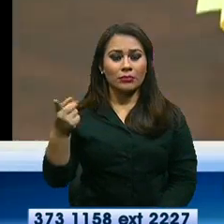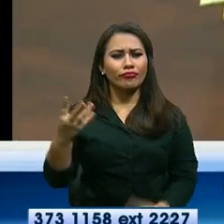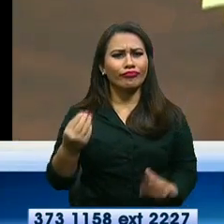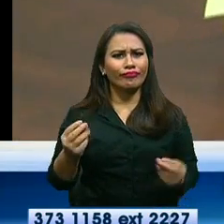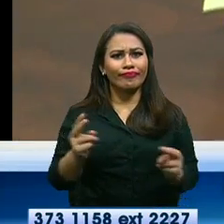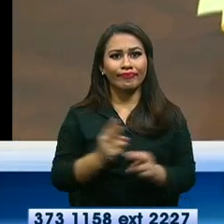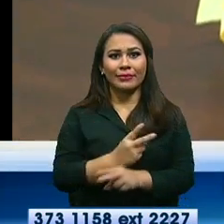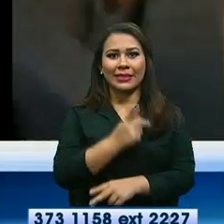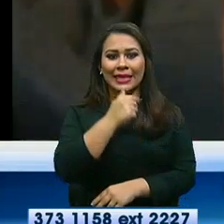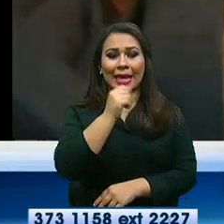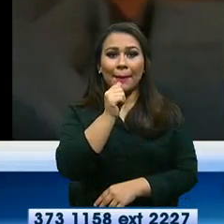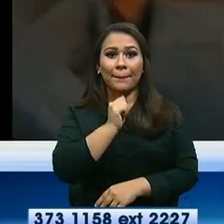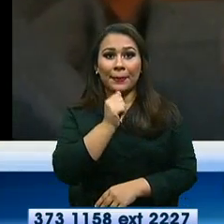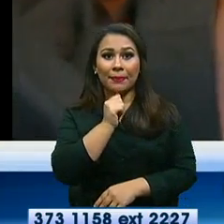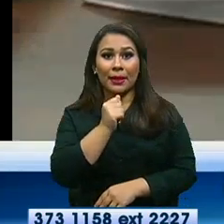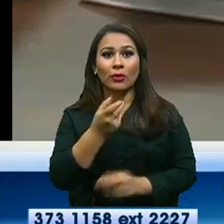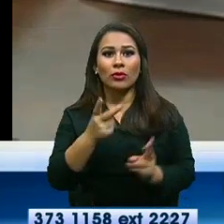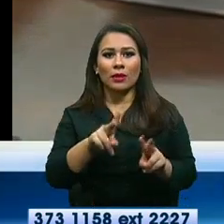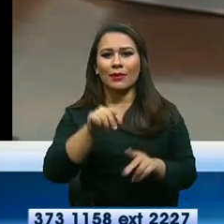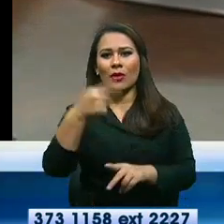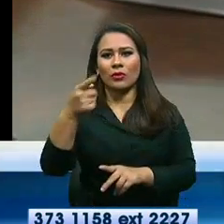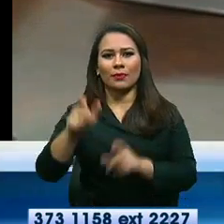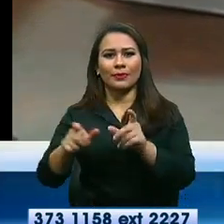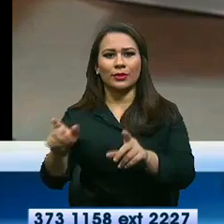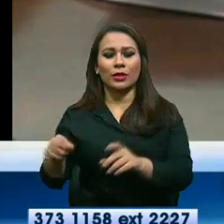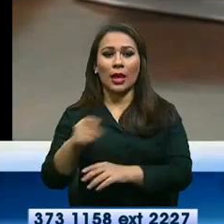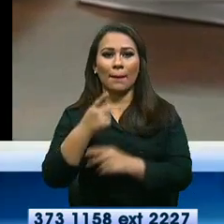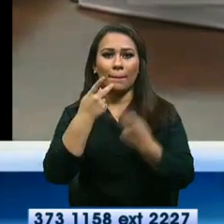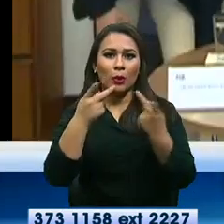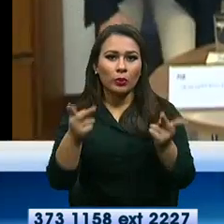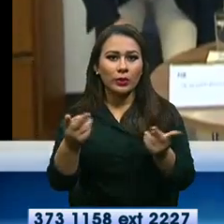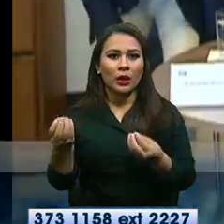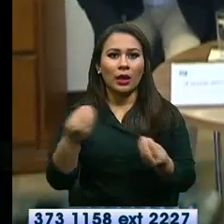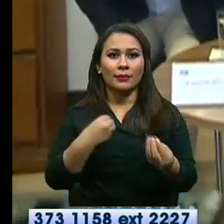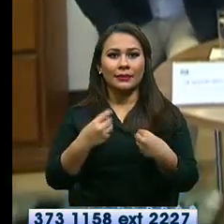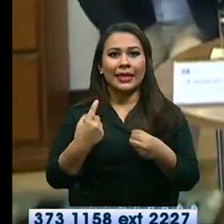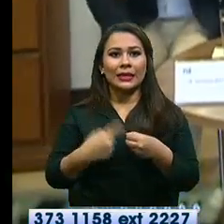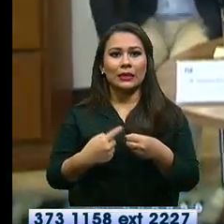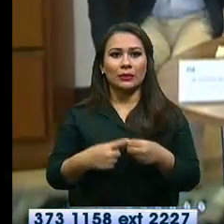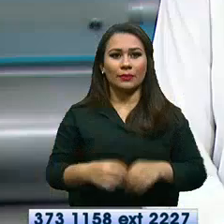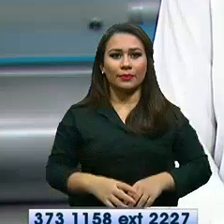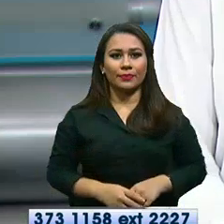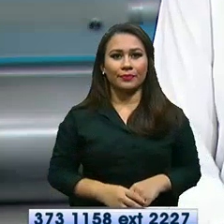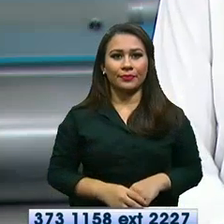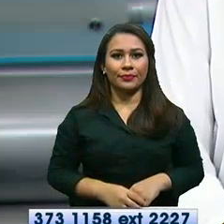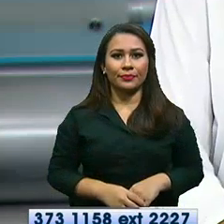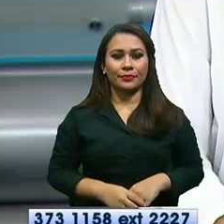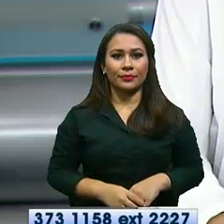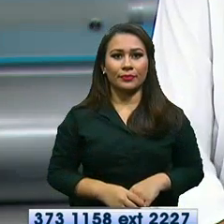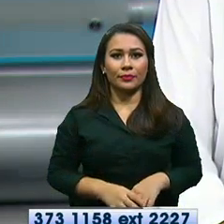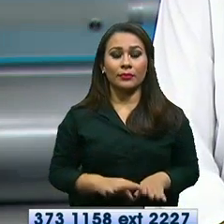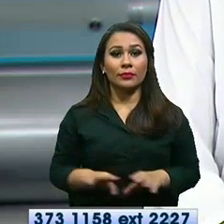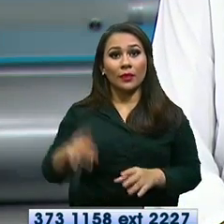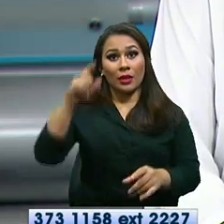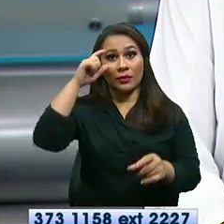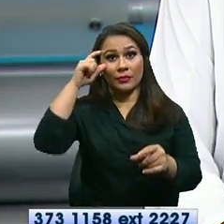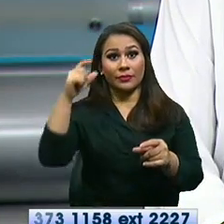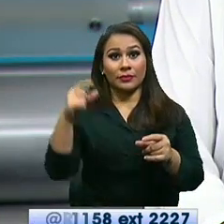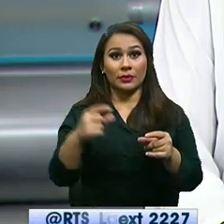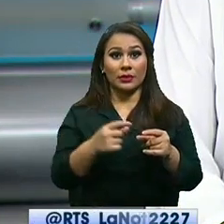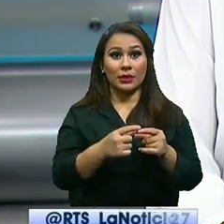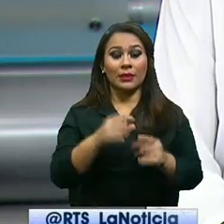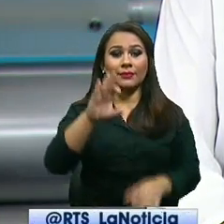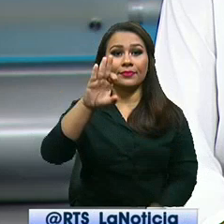entre empresarios privados y funcionarios públicos. En Quito informó Adriana Rojas. La fiscal subrogante